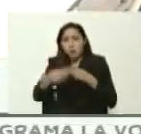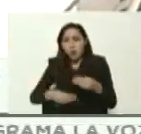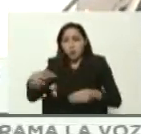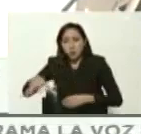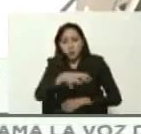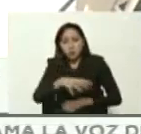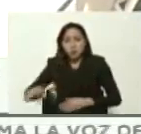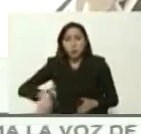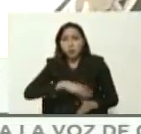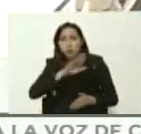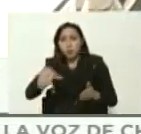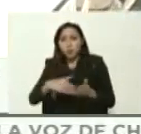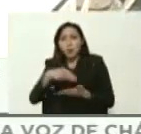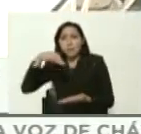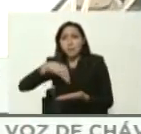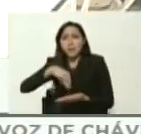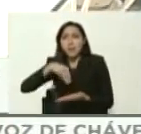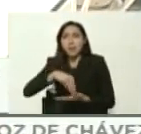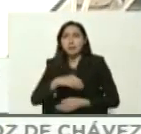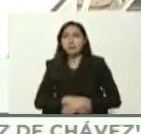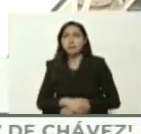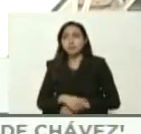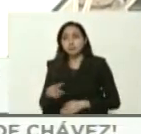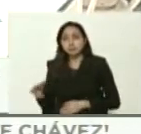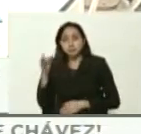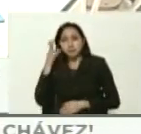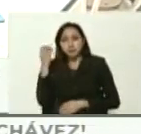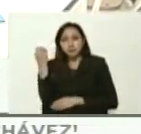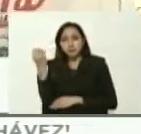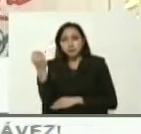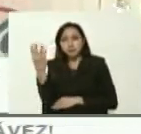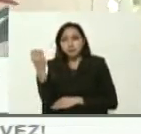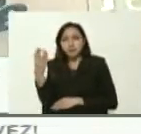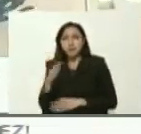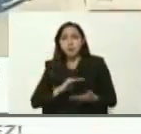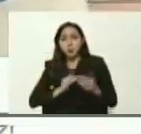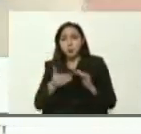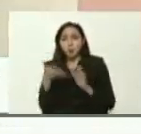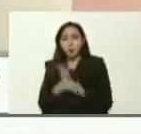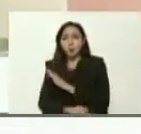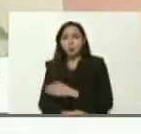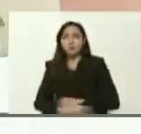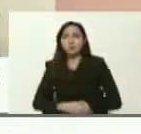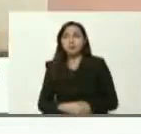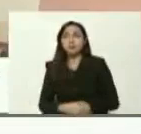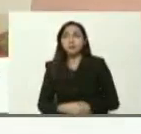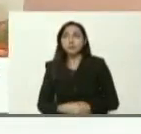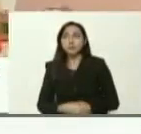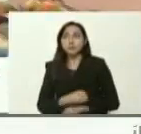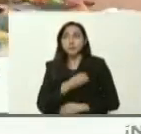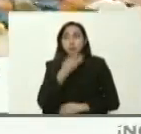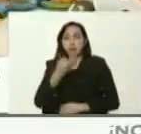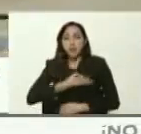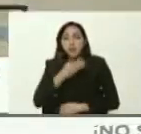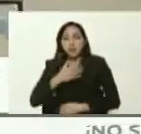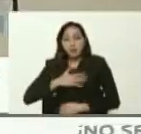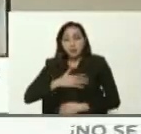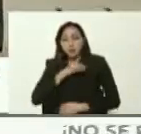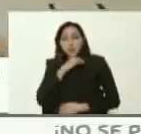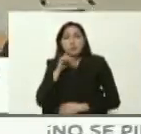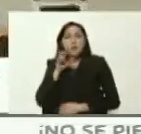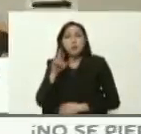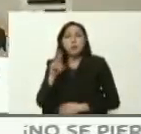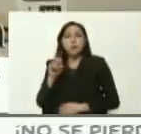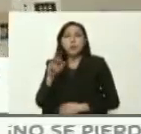estado Miranda. Quiero que Rufina le hable de esta experiencia y además le hable de la comunidad. Buenas tardes, presidente. Mi nombre es Rufina